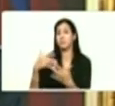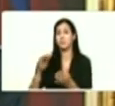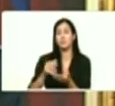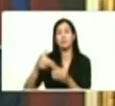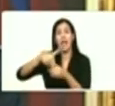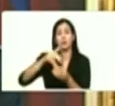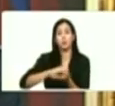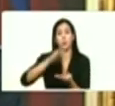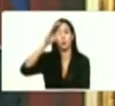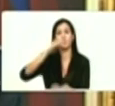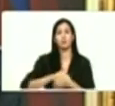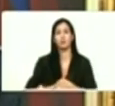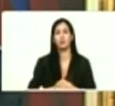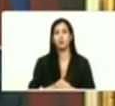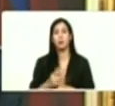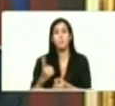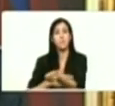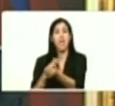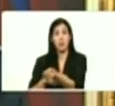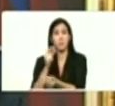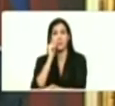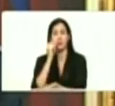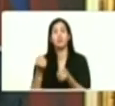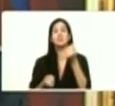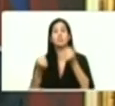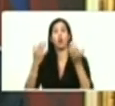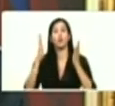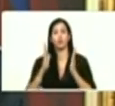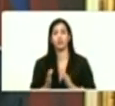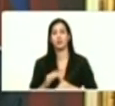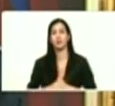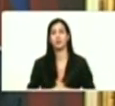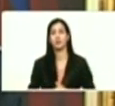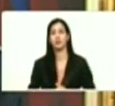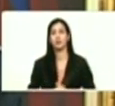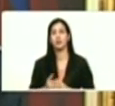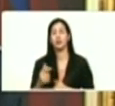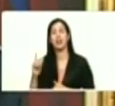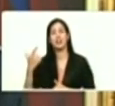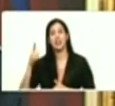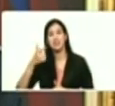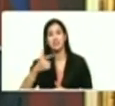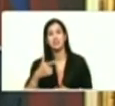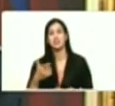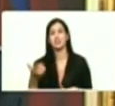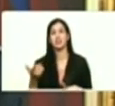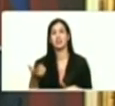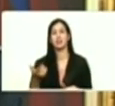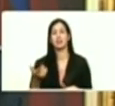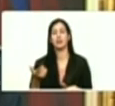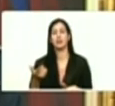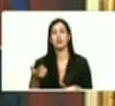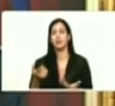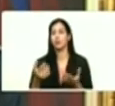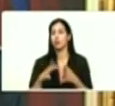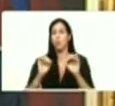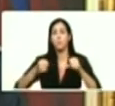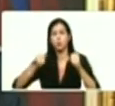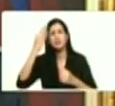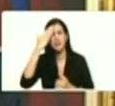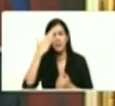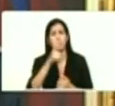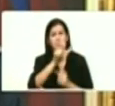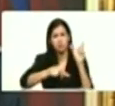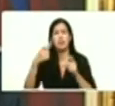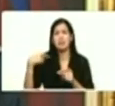mis hermanos transportistas taxistas camioneteros mototaxistas saben que